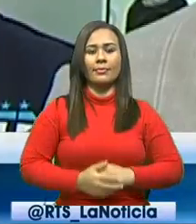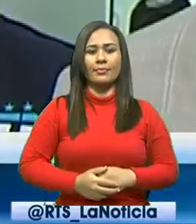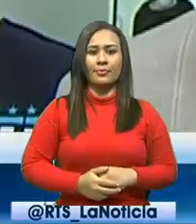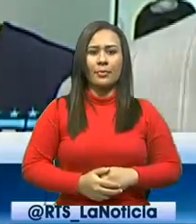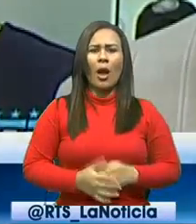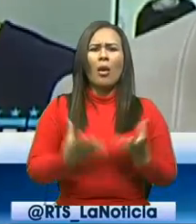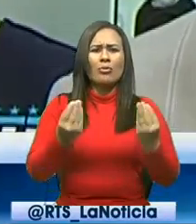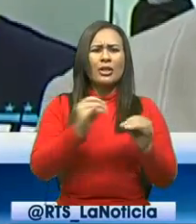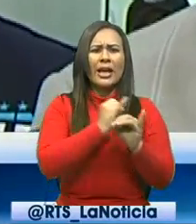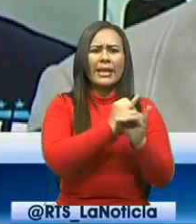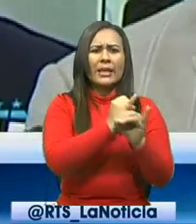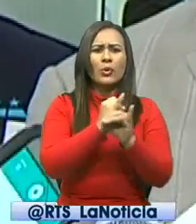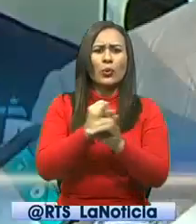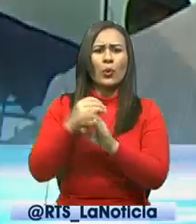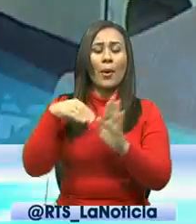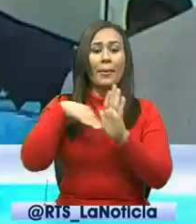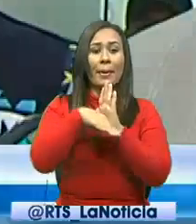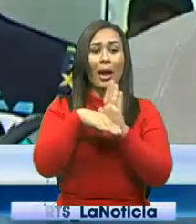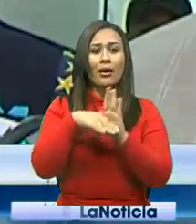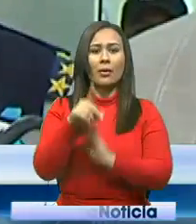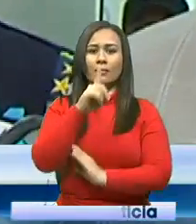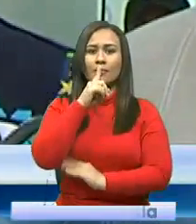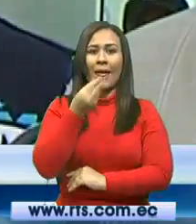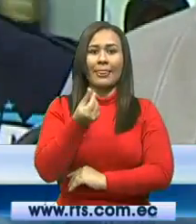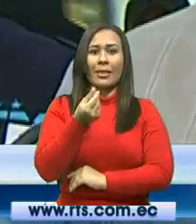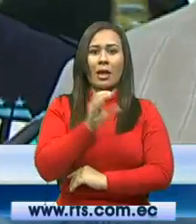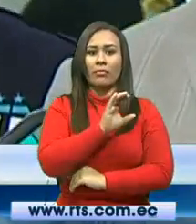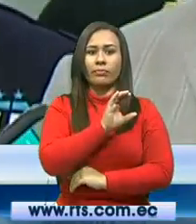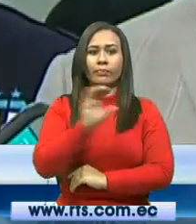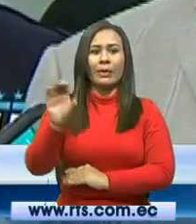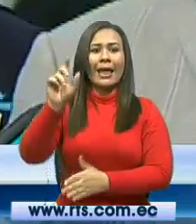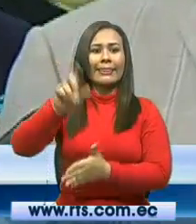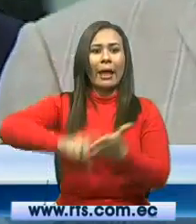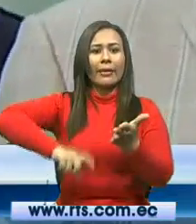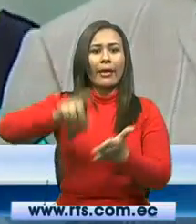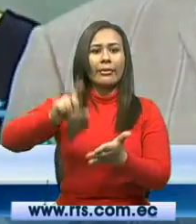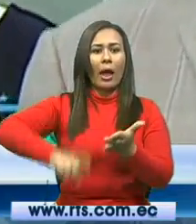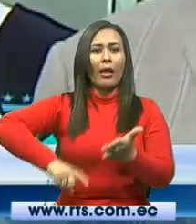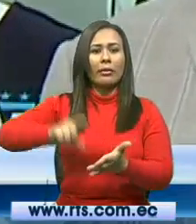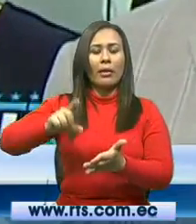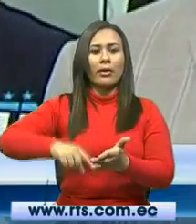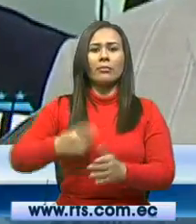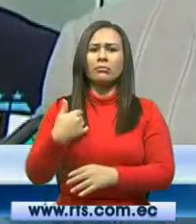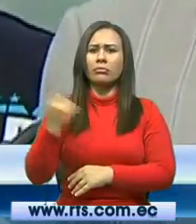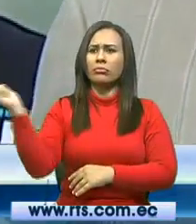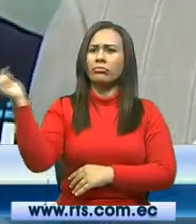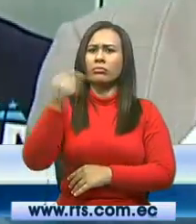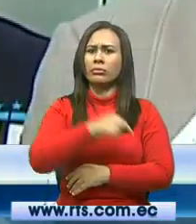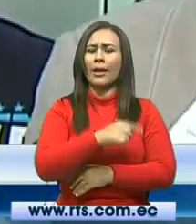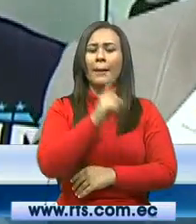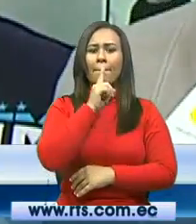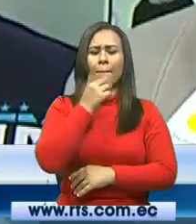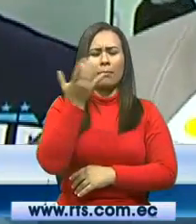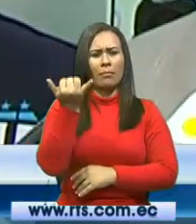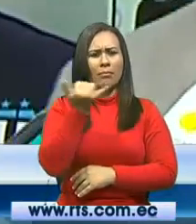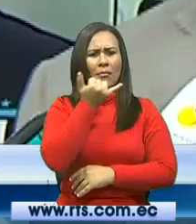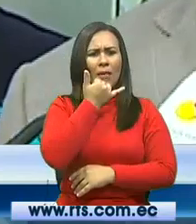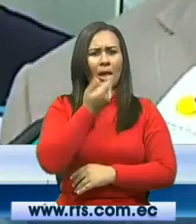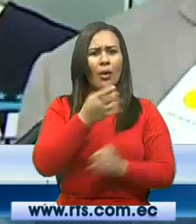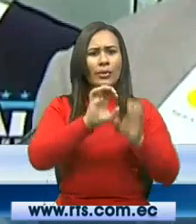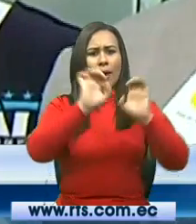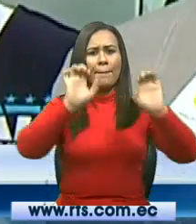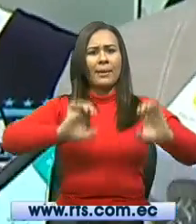las instituciones financieras que están prestando sus servicios a través de tarjeta de crédito, deben actuar porque no ha de ser que viene una